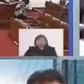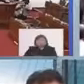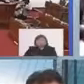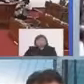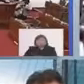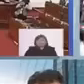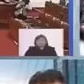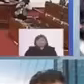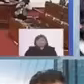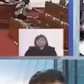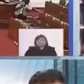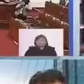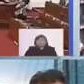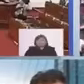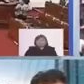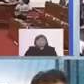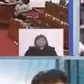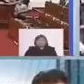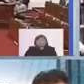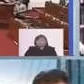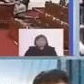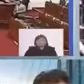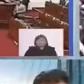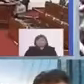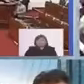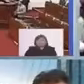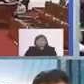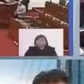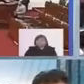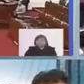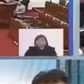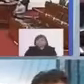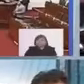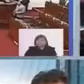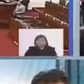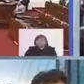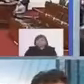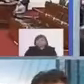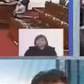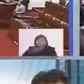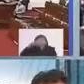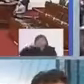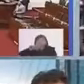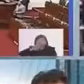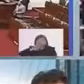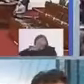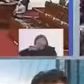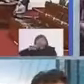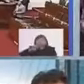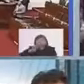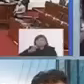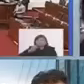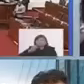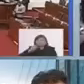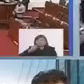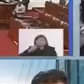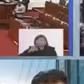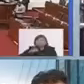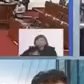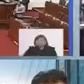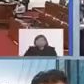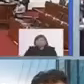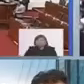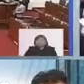Muchos cuestionamientos, el entorno ha sido encarcelado, hay ministros que no se encuentran aquí, se encuentran prófugos de la